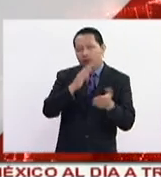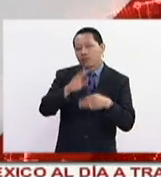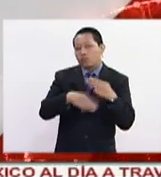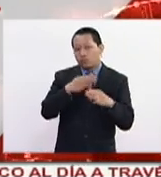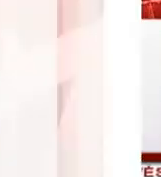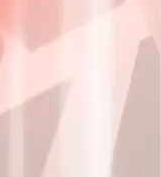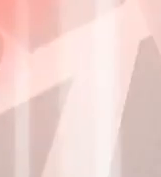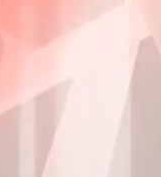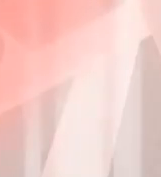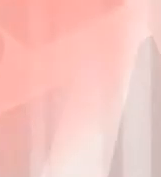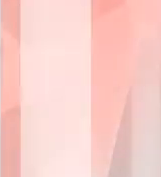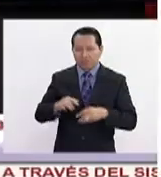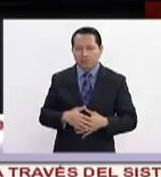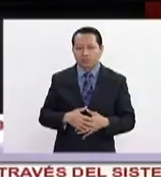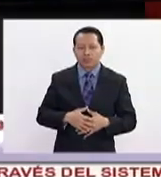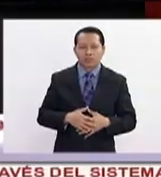internacionales.